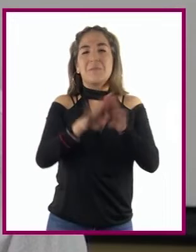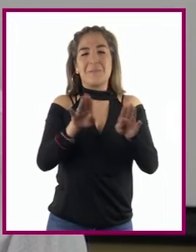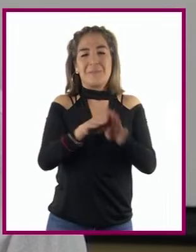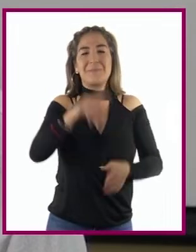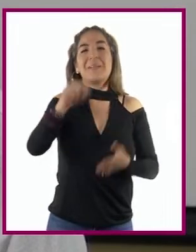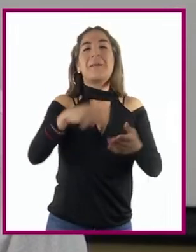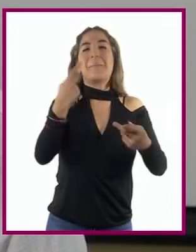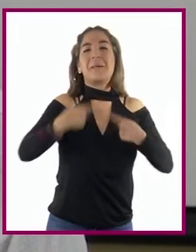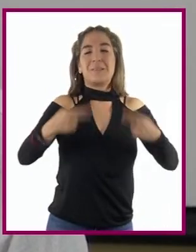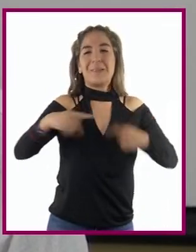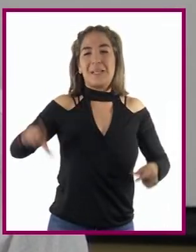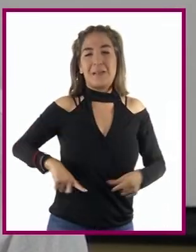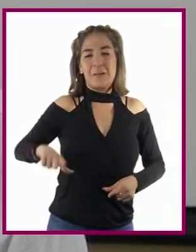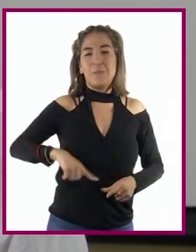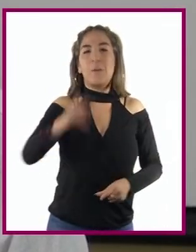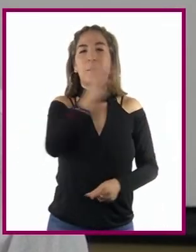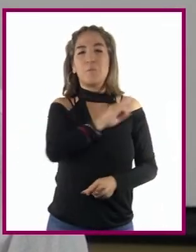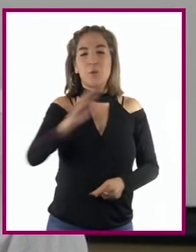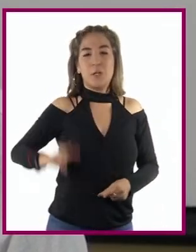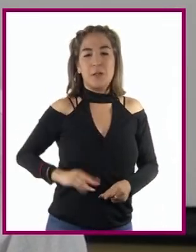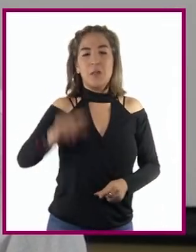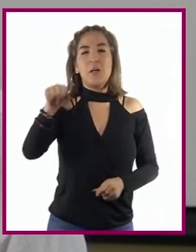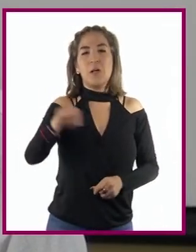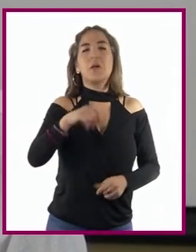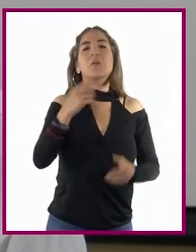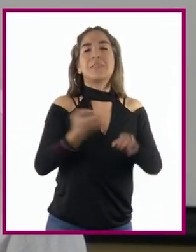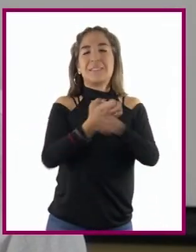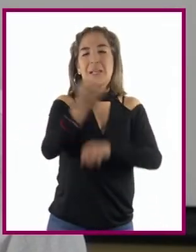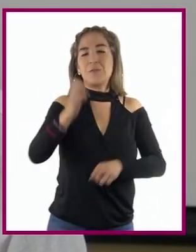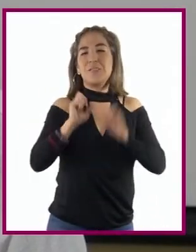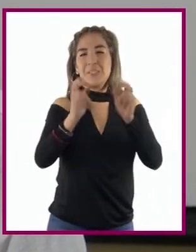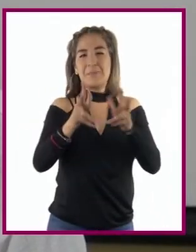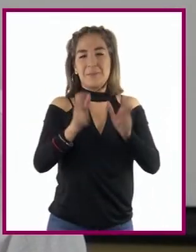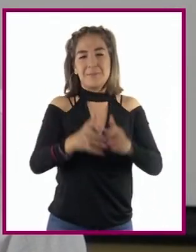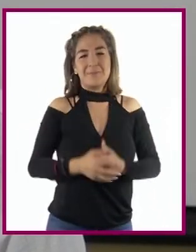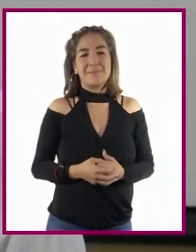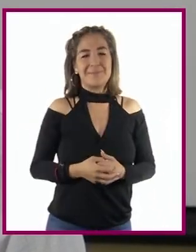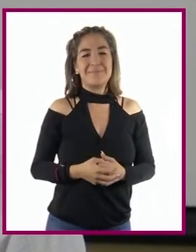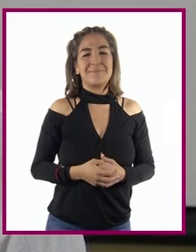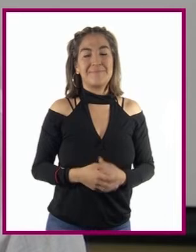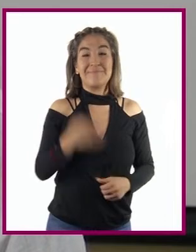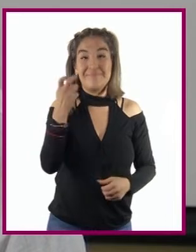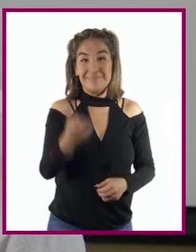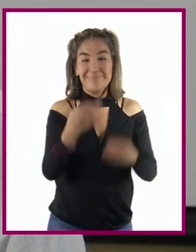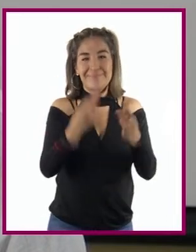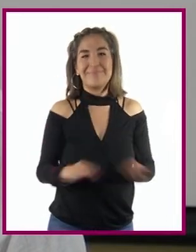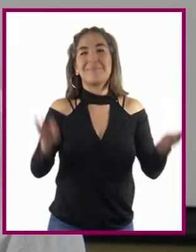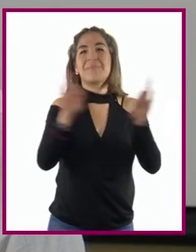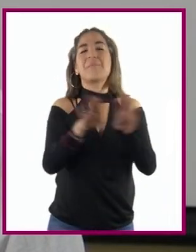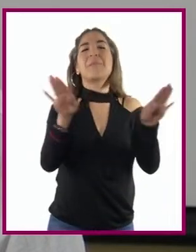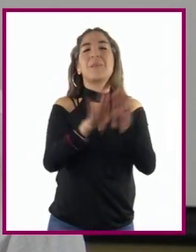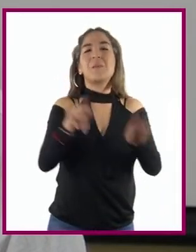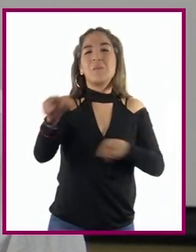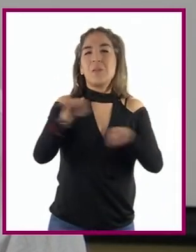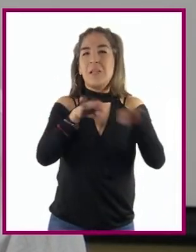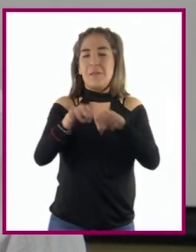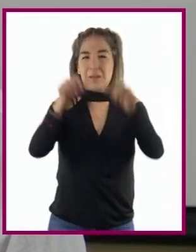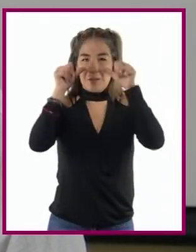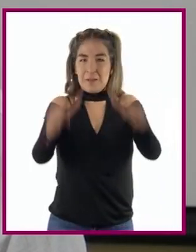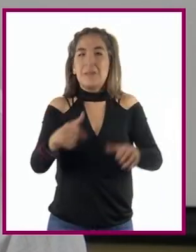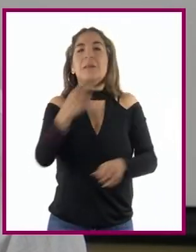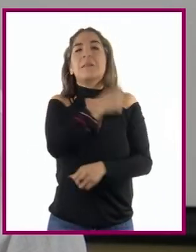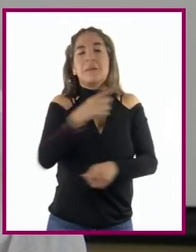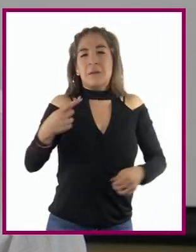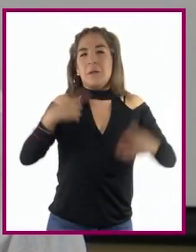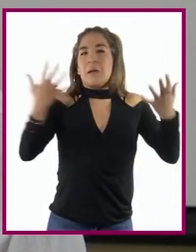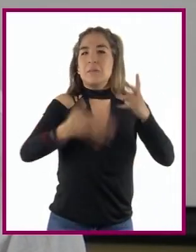del municipio indígena Seltac de Okchuk en el estado de Chiapas. Este es un símbolo del servicio que las autoridades deben